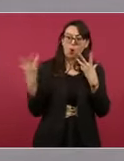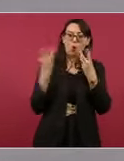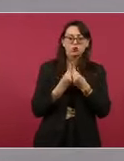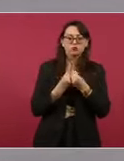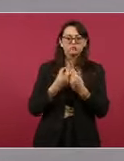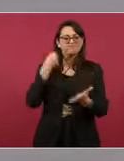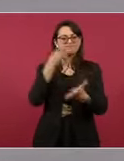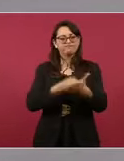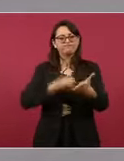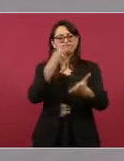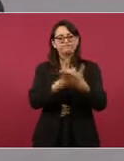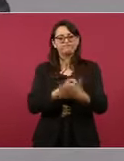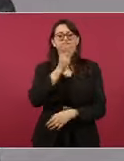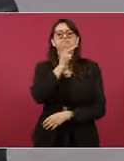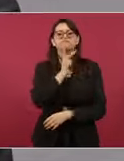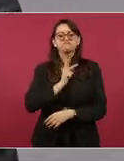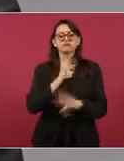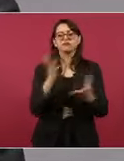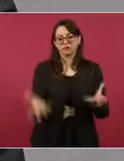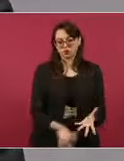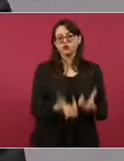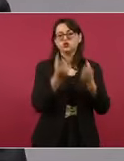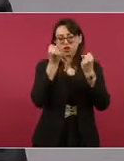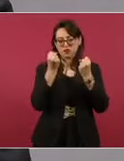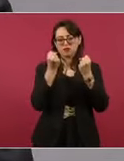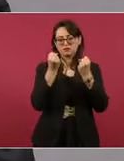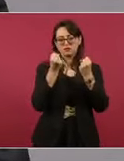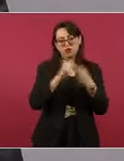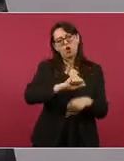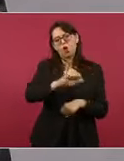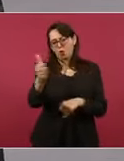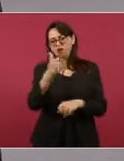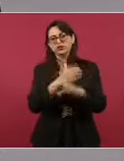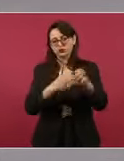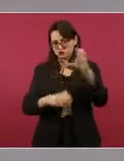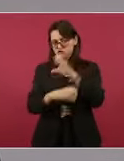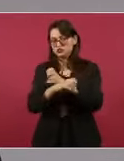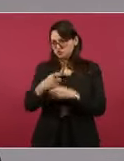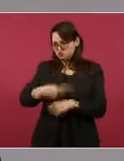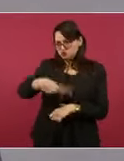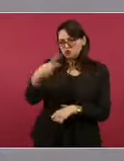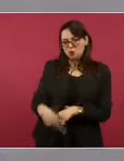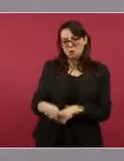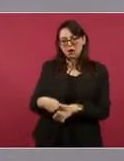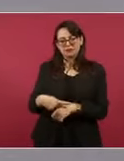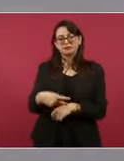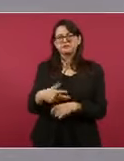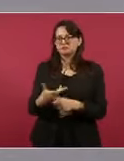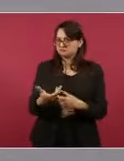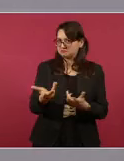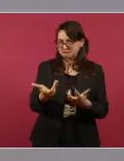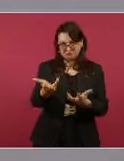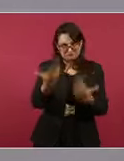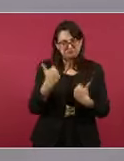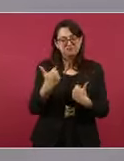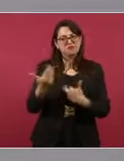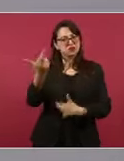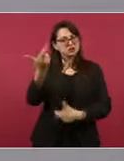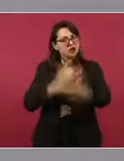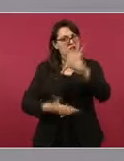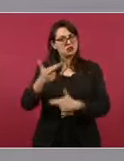la expropiación del petróleo y otros bienes de la nación que Porfirio Díaz había